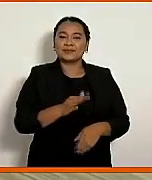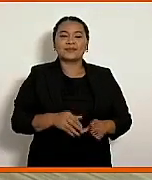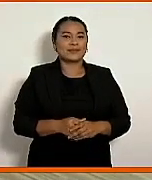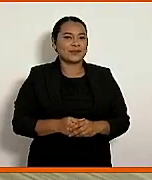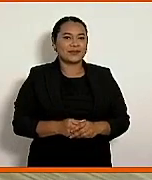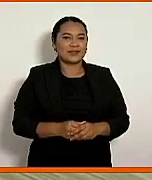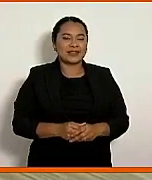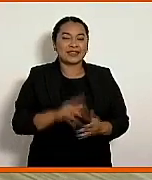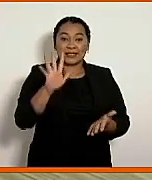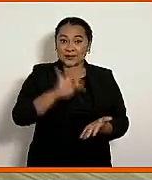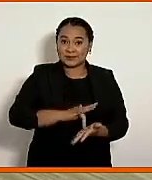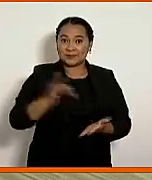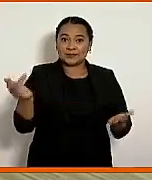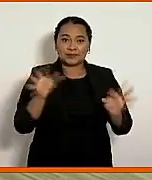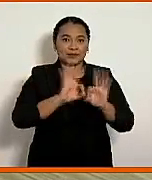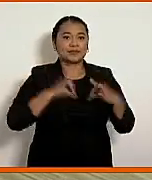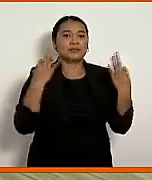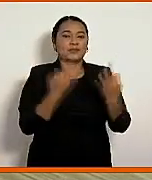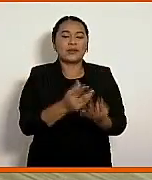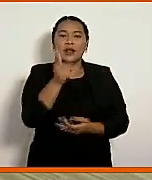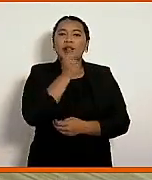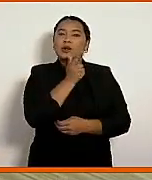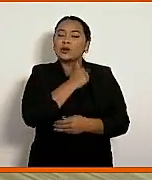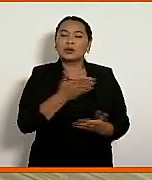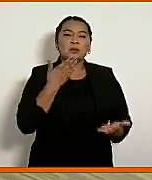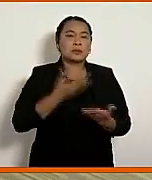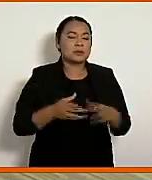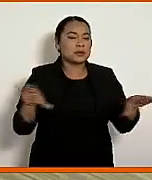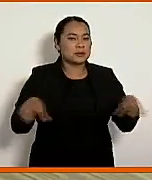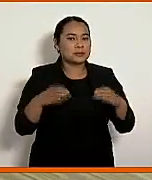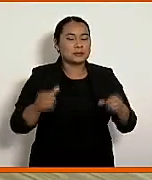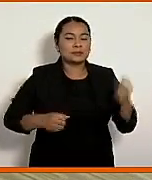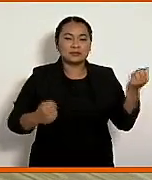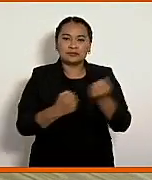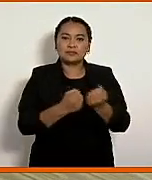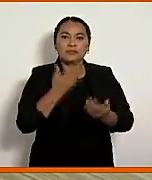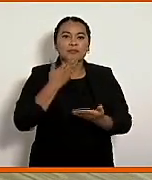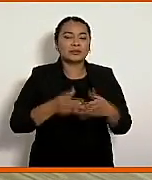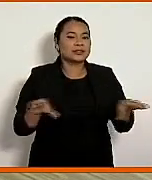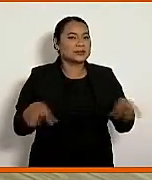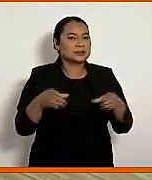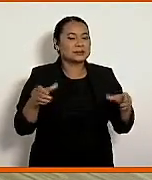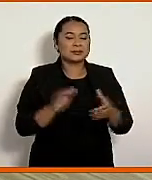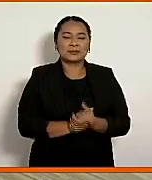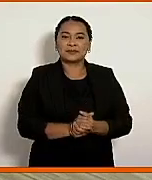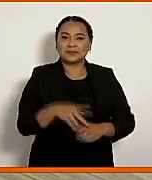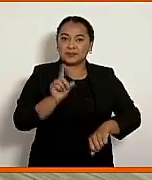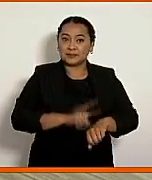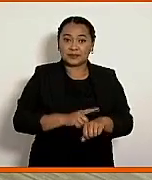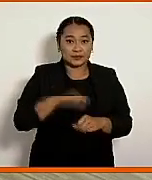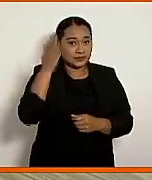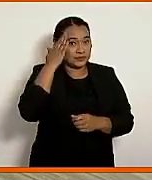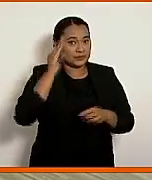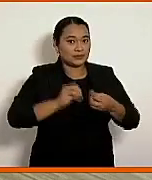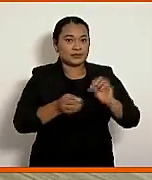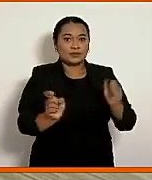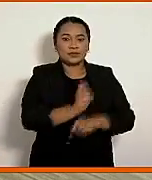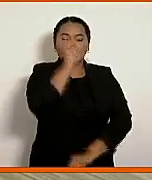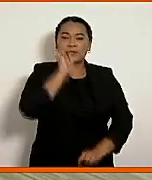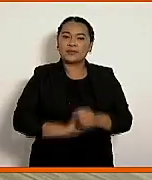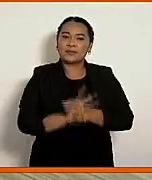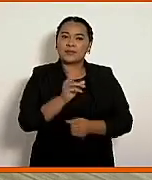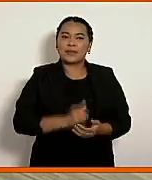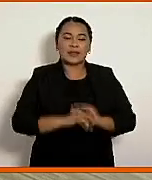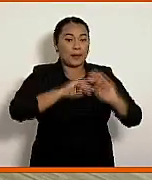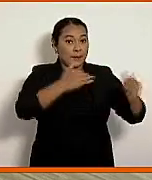Muchas gracias a nuestra familia Loto por sus obras sociales. Vamos a conocer los números ganadores para premiados. Pero antes le damos la bienvenida a nuestra